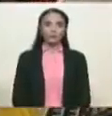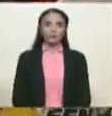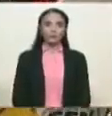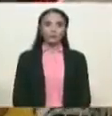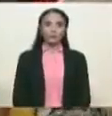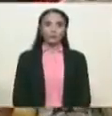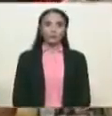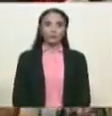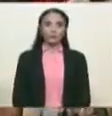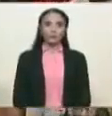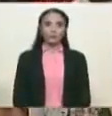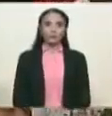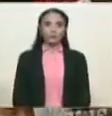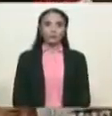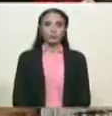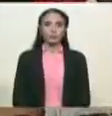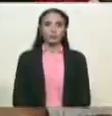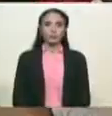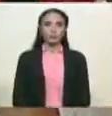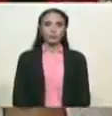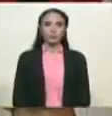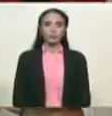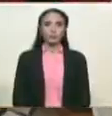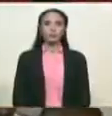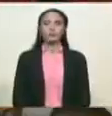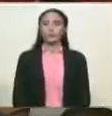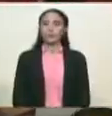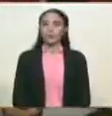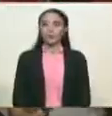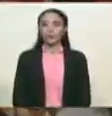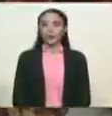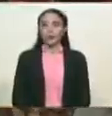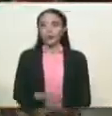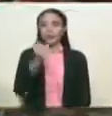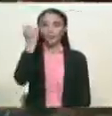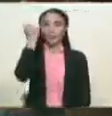encendiera Fidel y Chávez allá